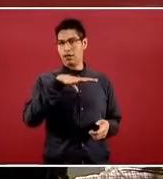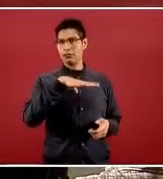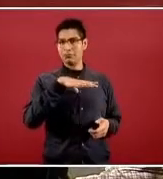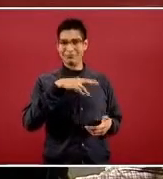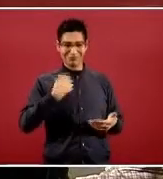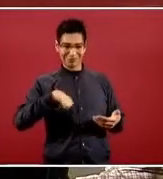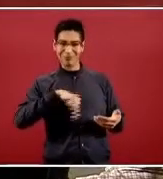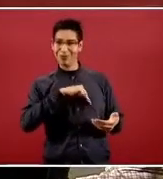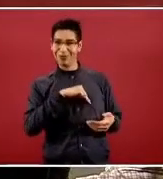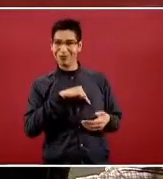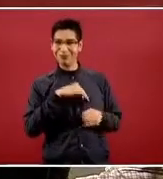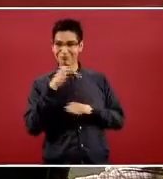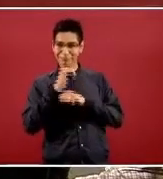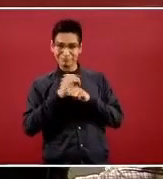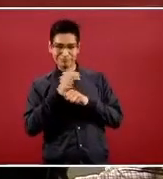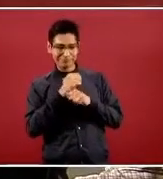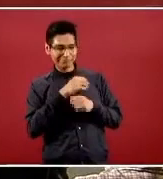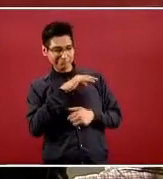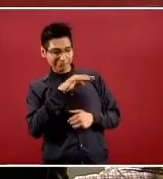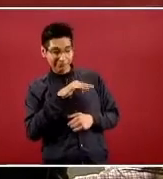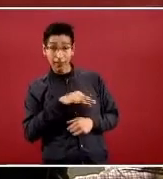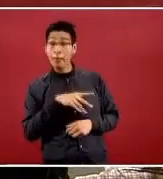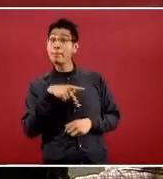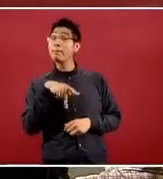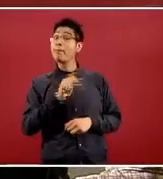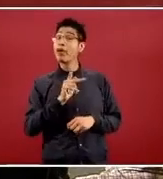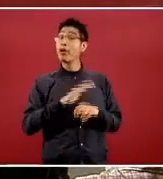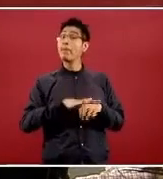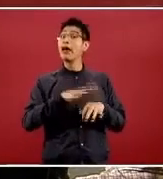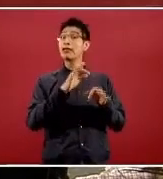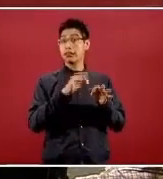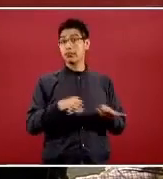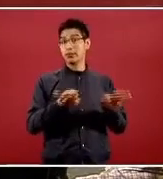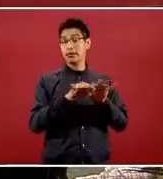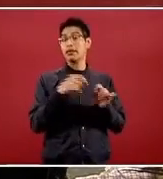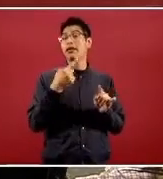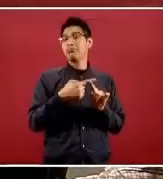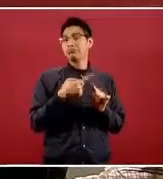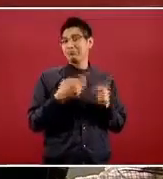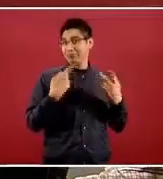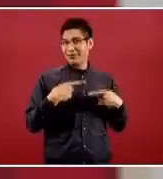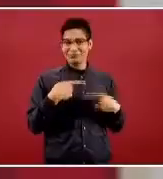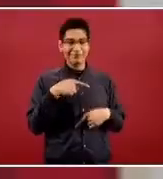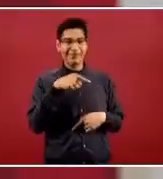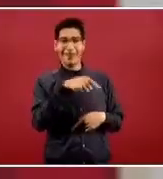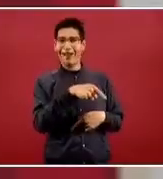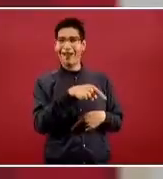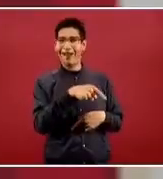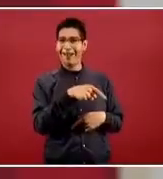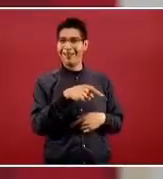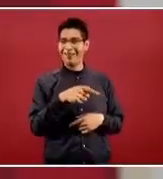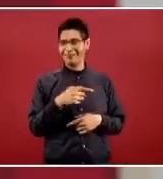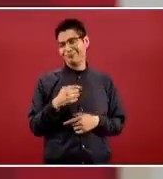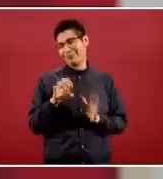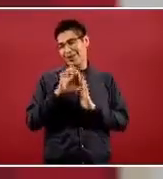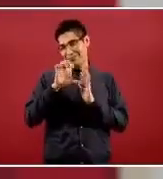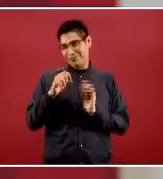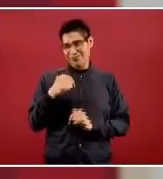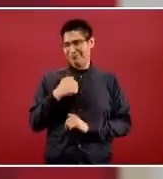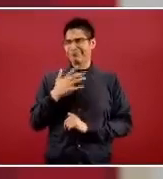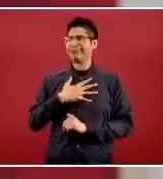también es útil para la persona. La persona en automático va a saber si pertenece o no a uno de los grupos de